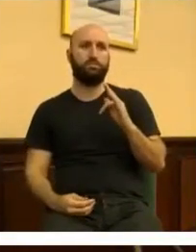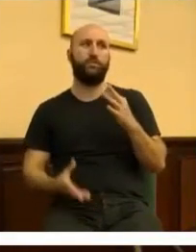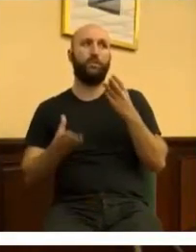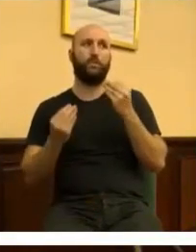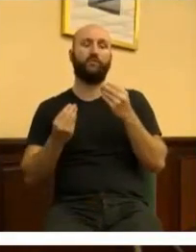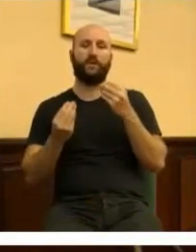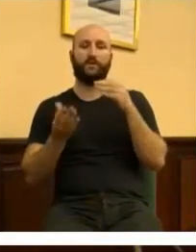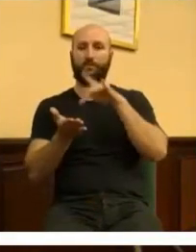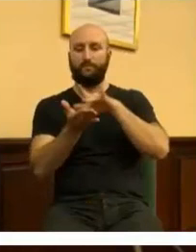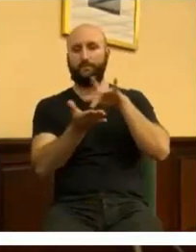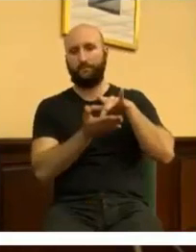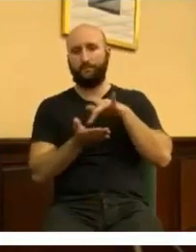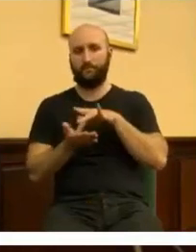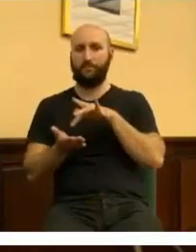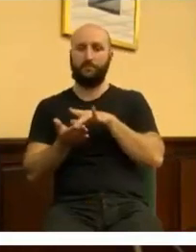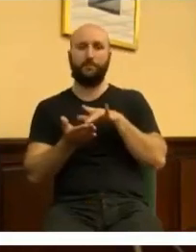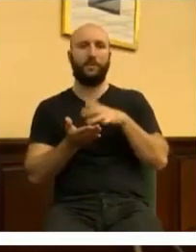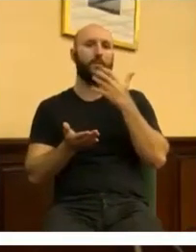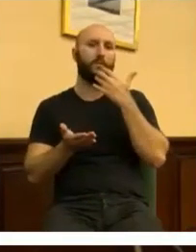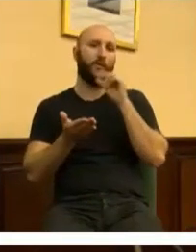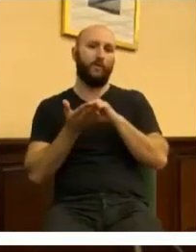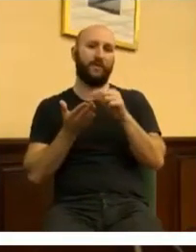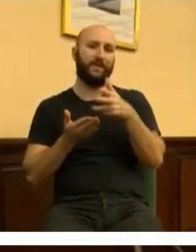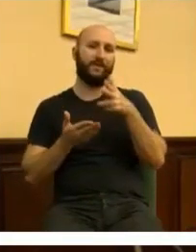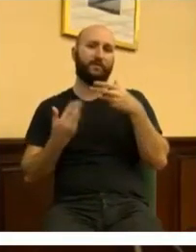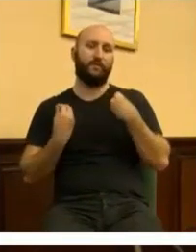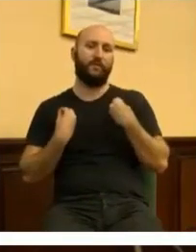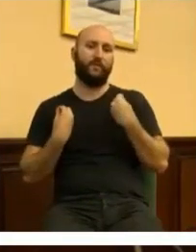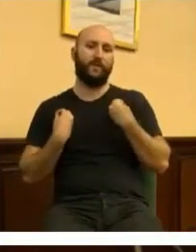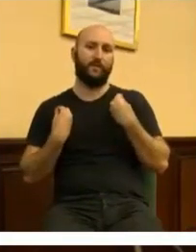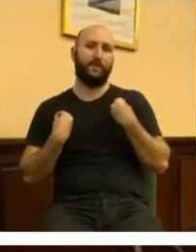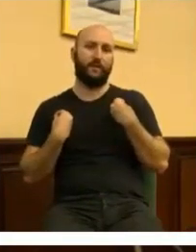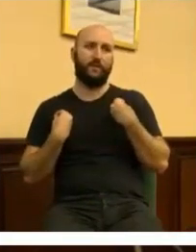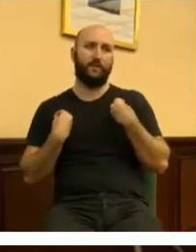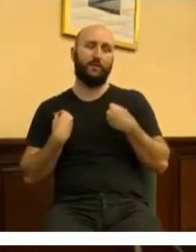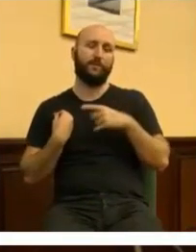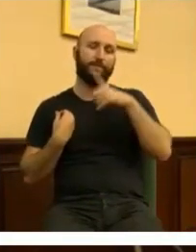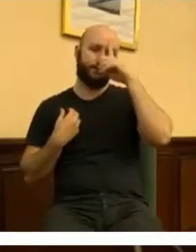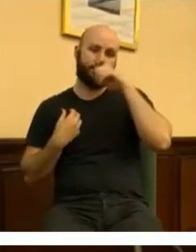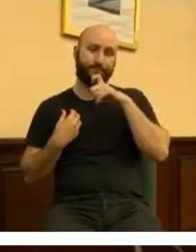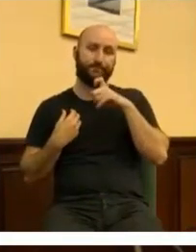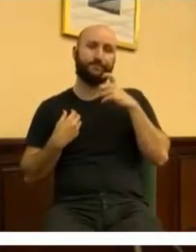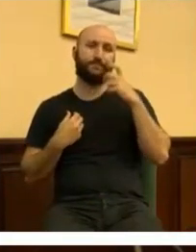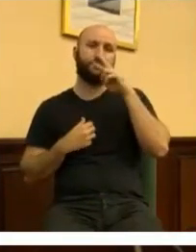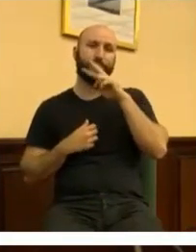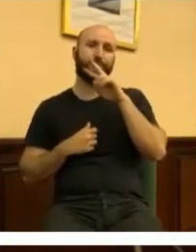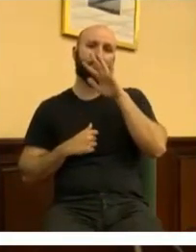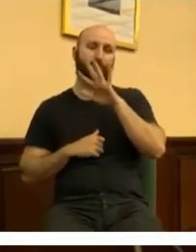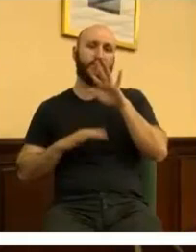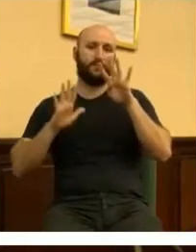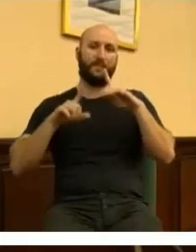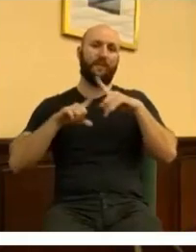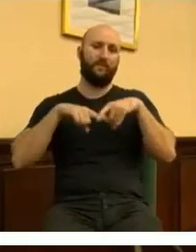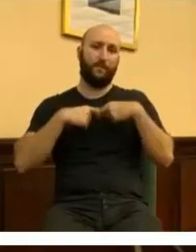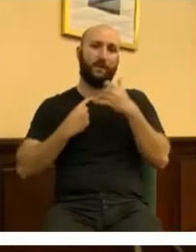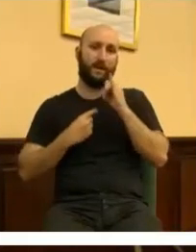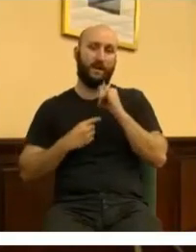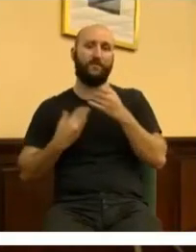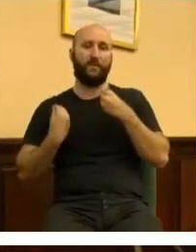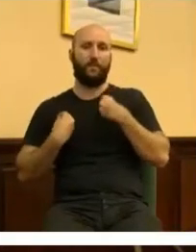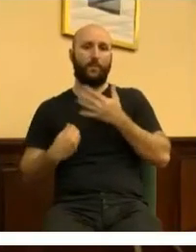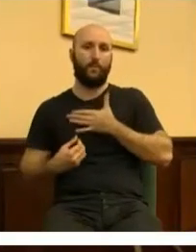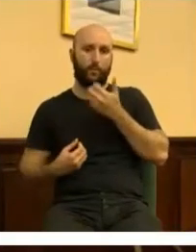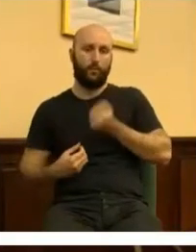otras ocasiones, como es la Oficina del Derecho a la Vivienda, teniendo en cuenta que hay 259 familias